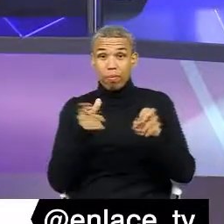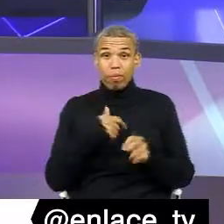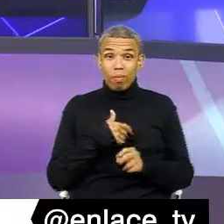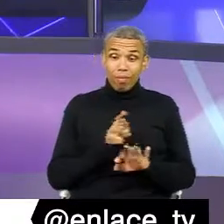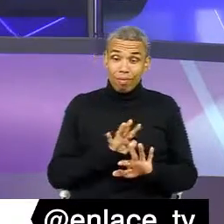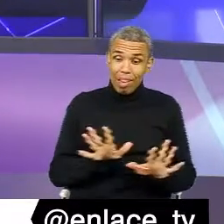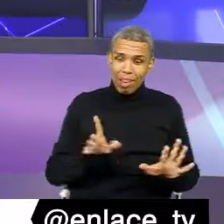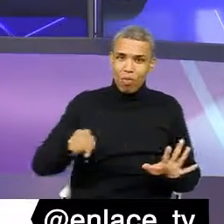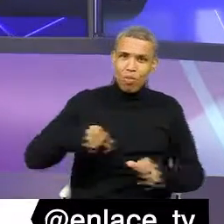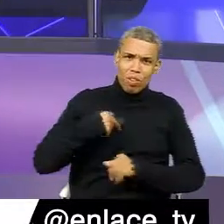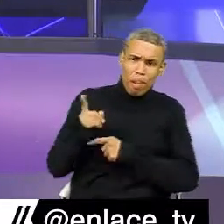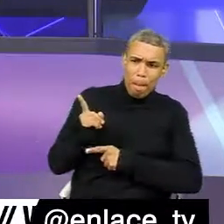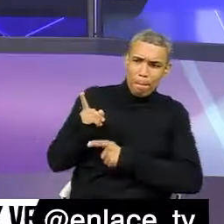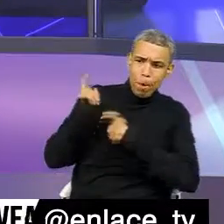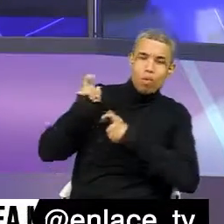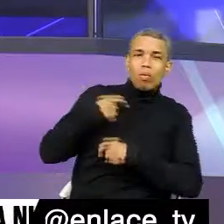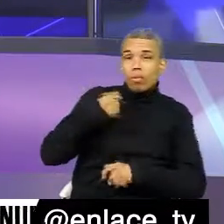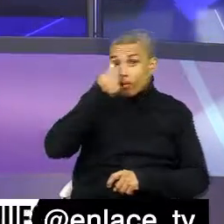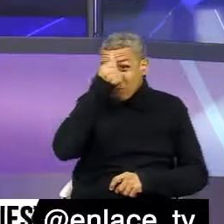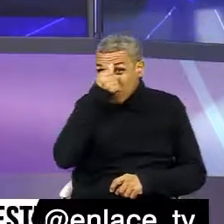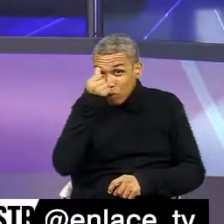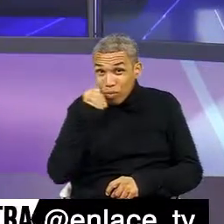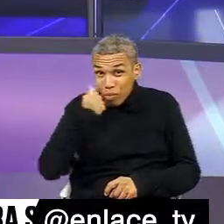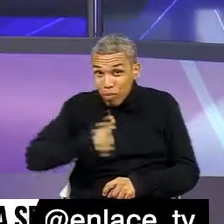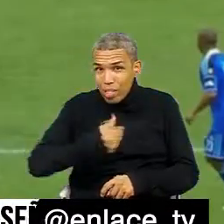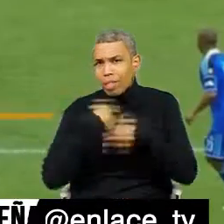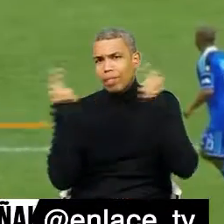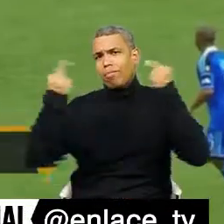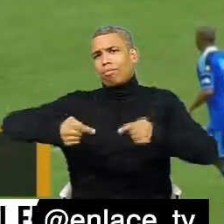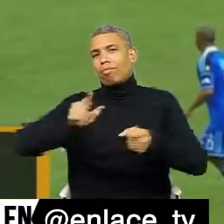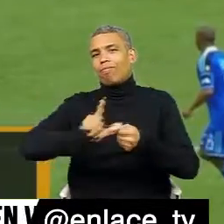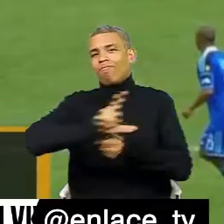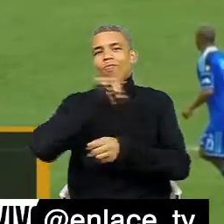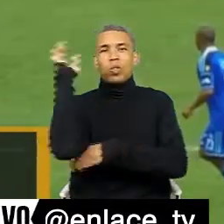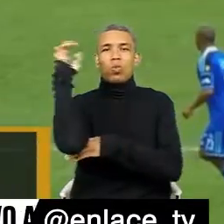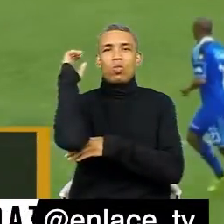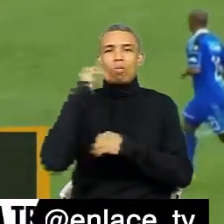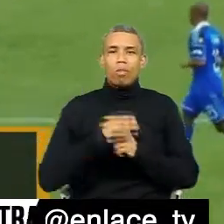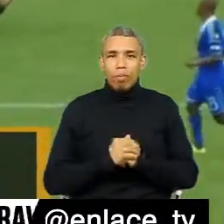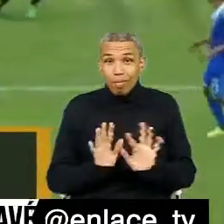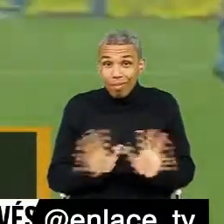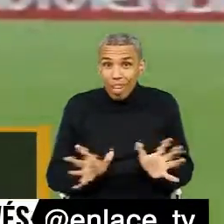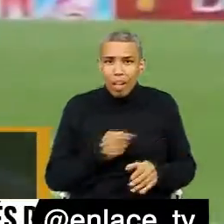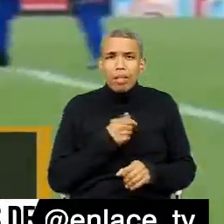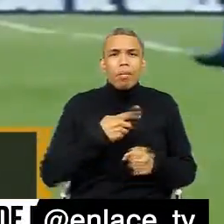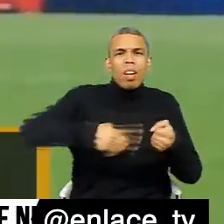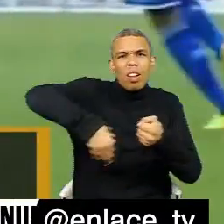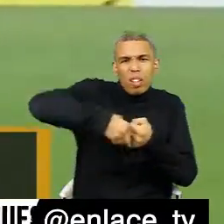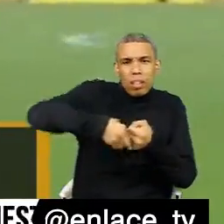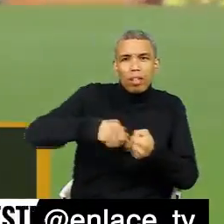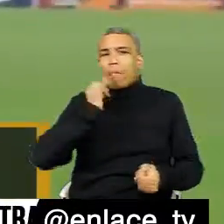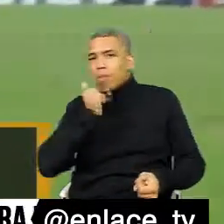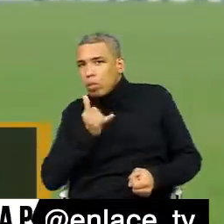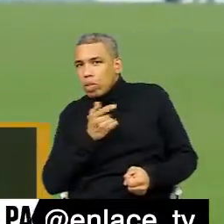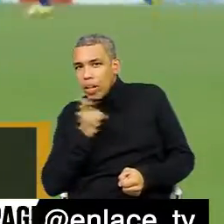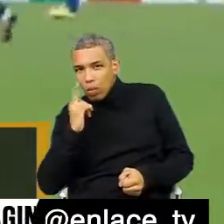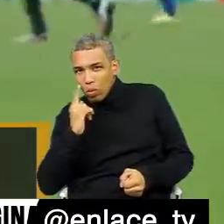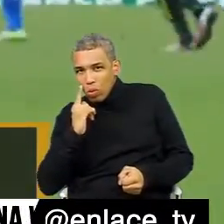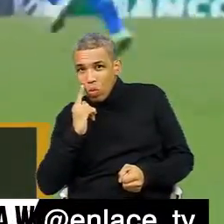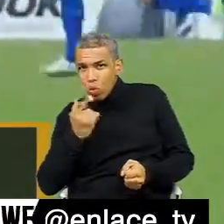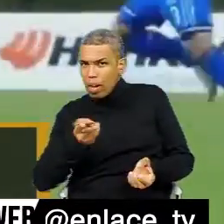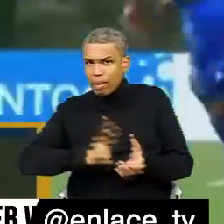la capital del país para enfrentarse a Millonarios. Millonarios y Alianza Petrolera ya están preparados para el duelo de este domingo en el estadio